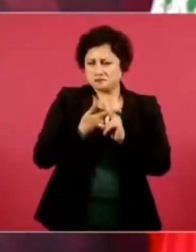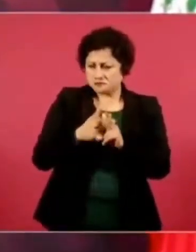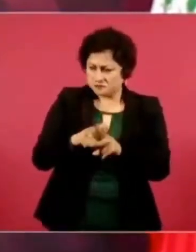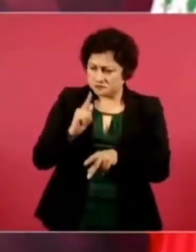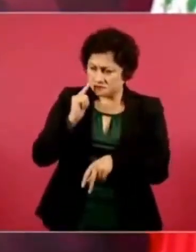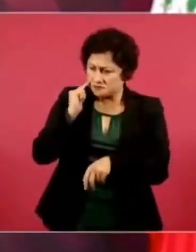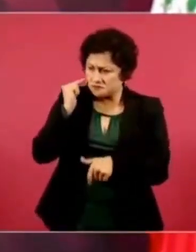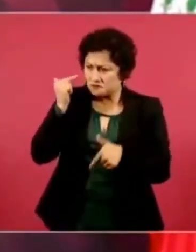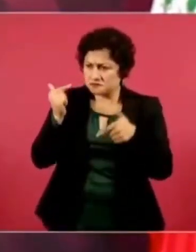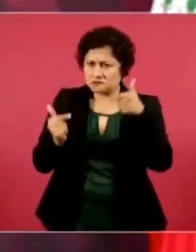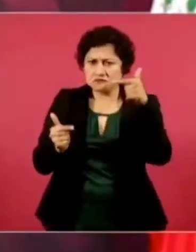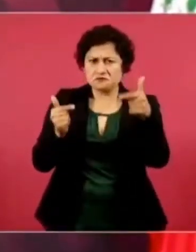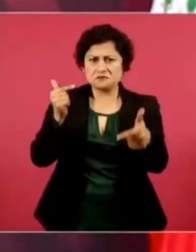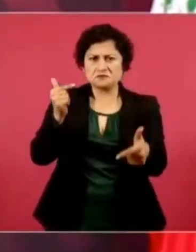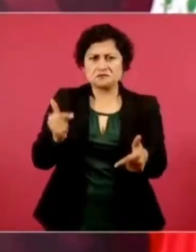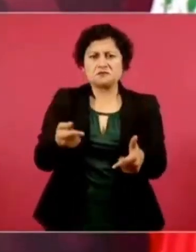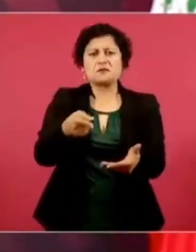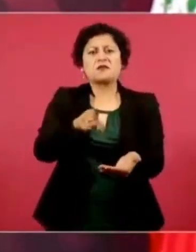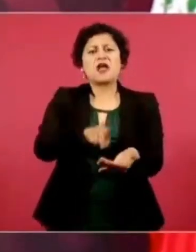en los medios